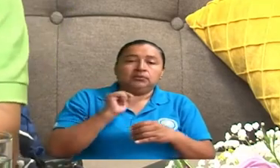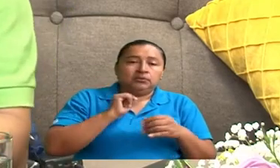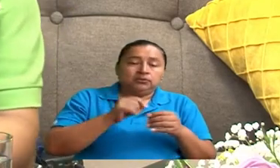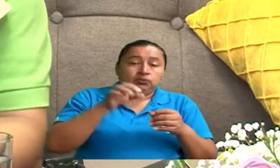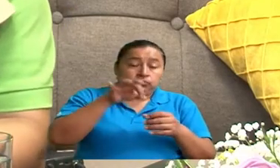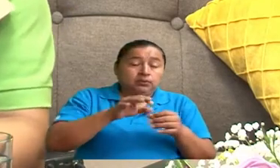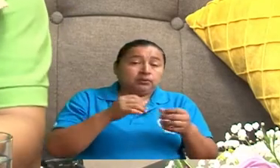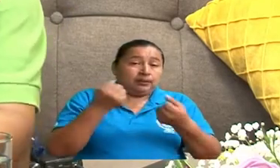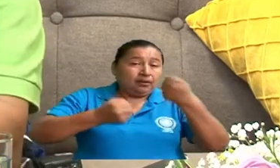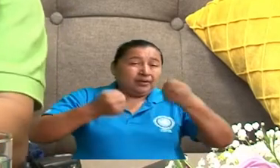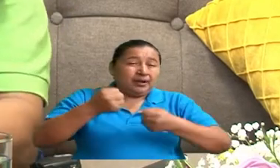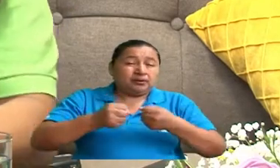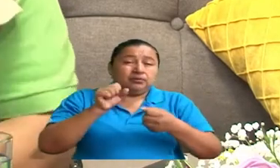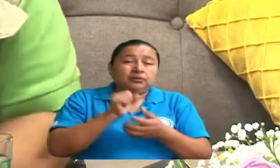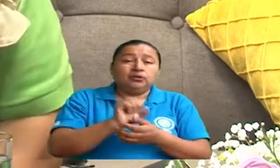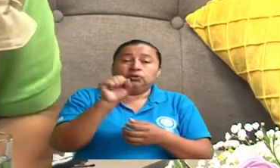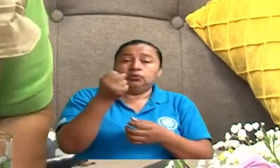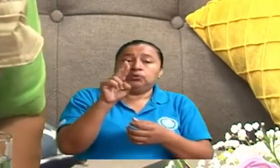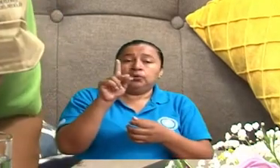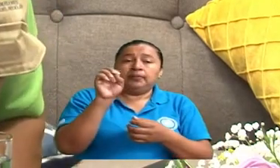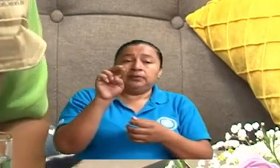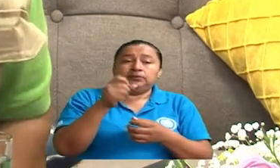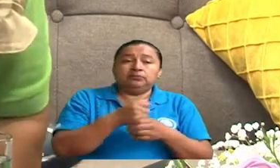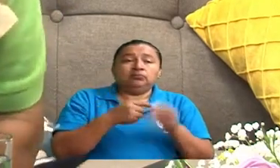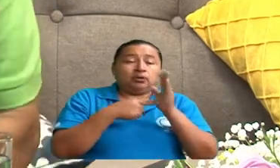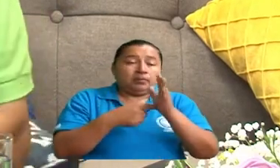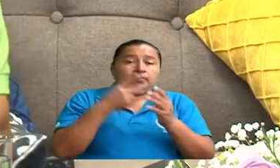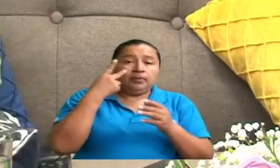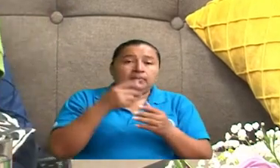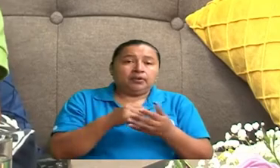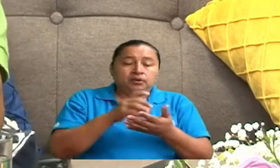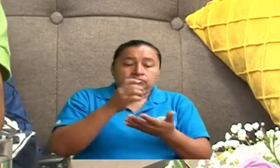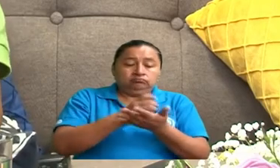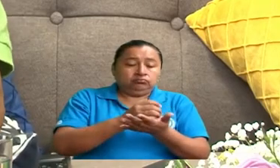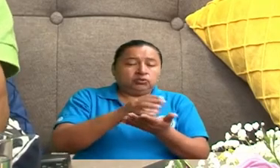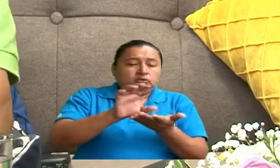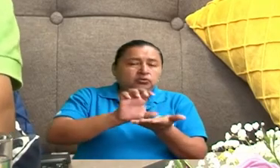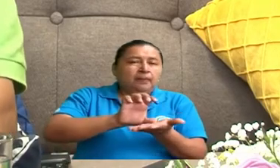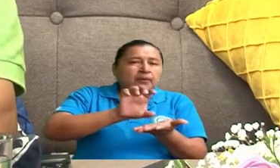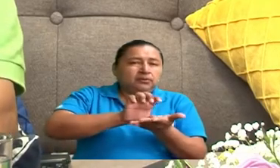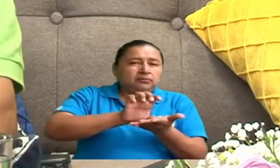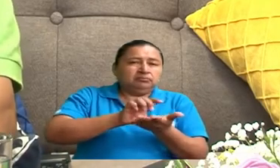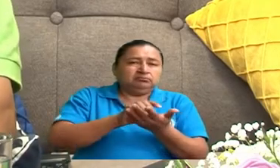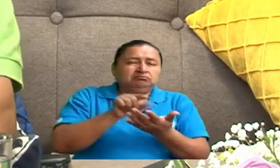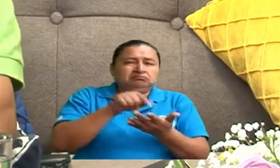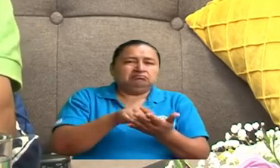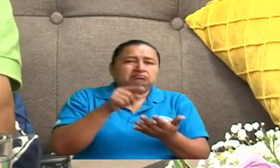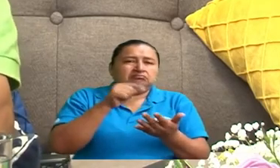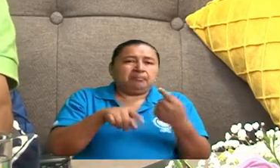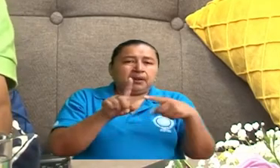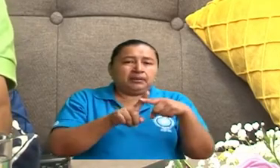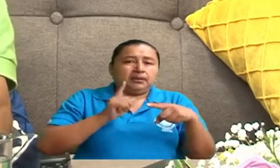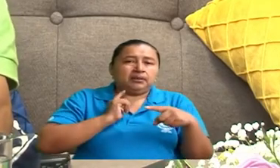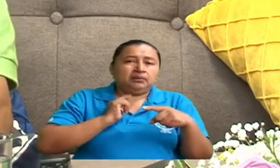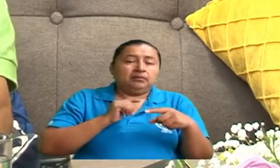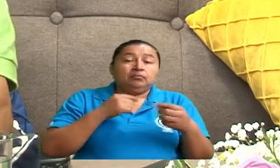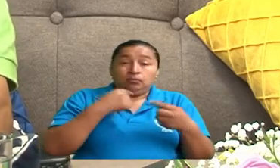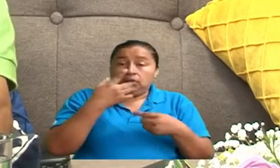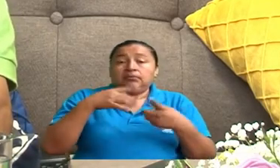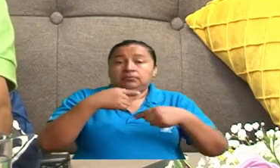suspensión de los vehículos. Aquí podemos ver, por ejemplo, un soporte, ¿verdad? Que esto, ¿qué es lo que lleva agregado? Porque también es